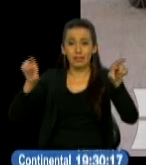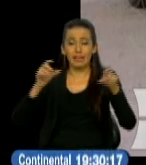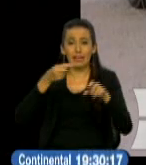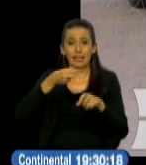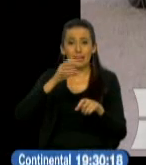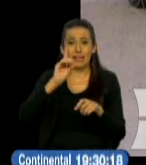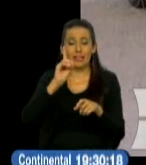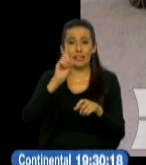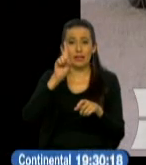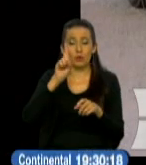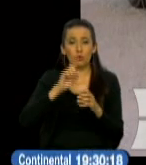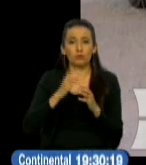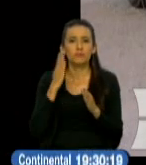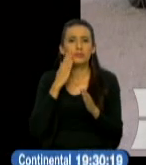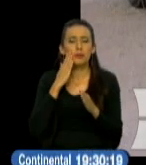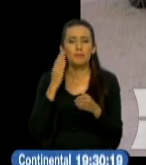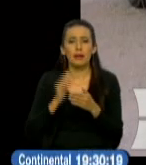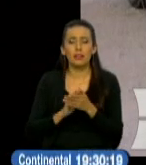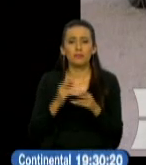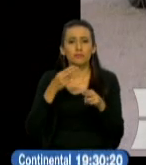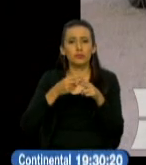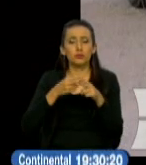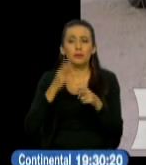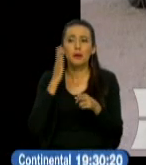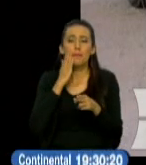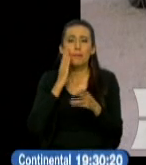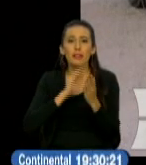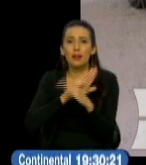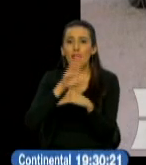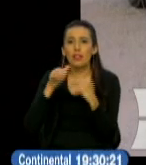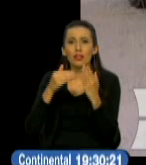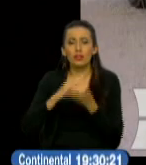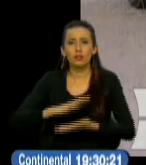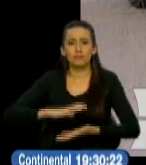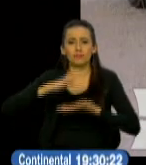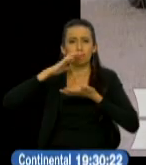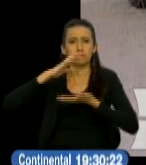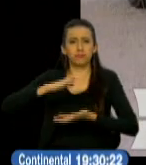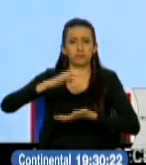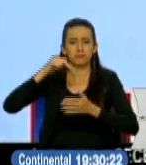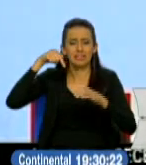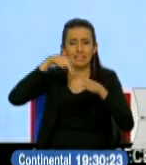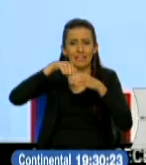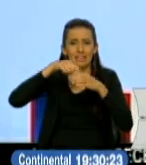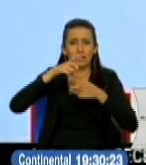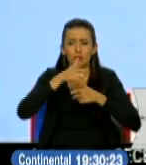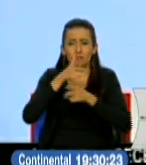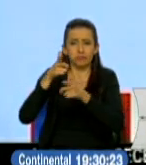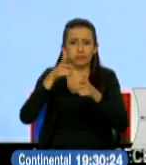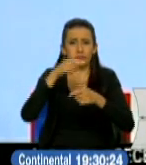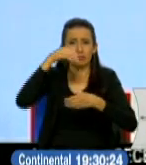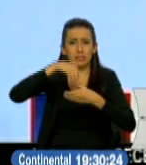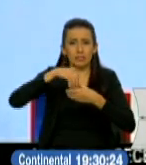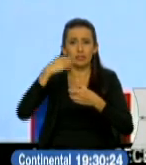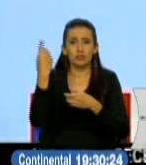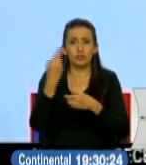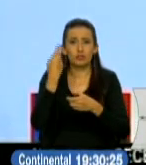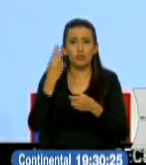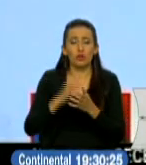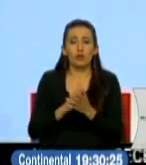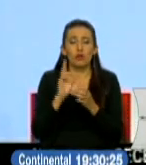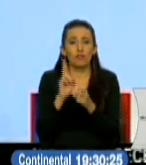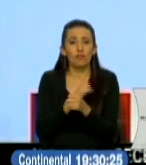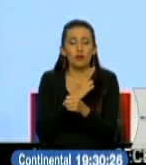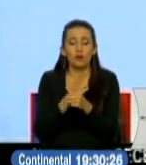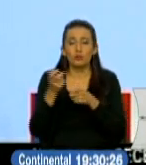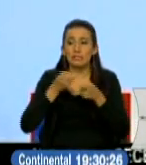llamada la madre de todas las bombas, porque contiene 11 toneladas de explosivos y solo fue utilizada en pruebas